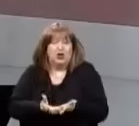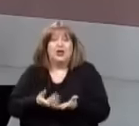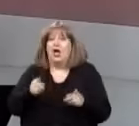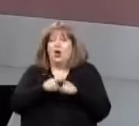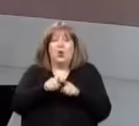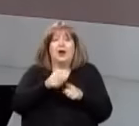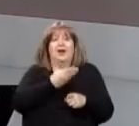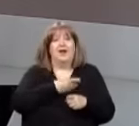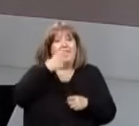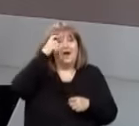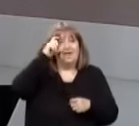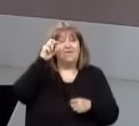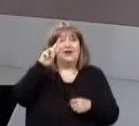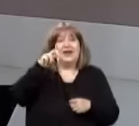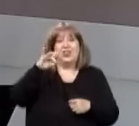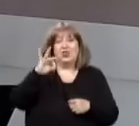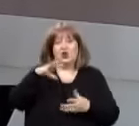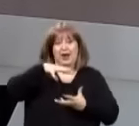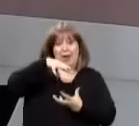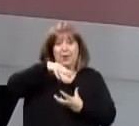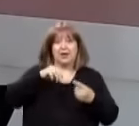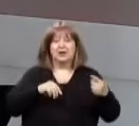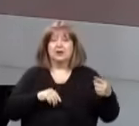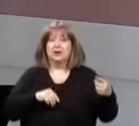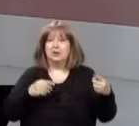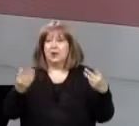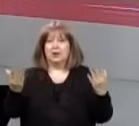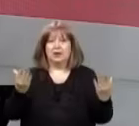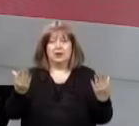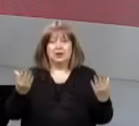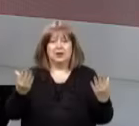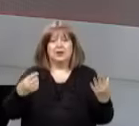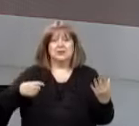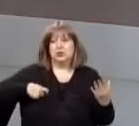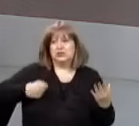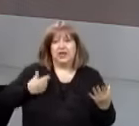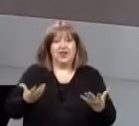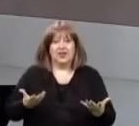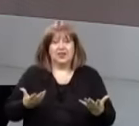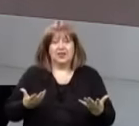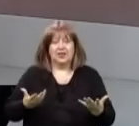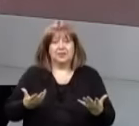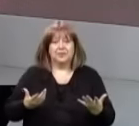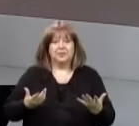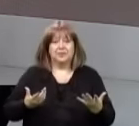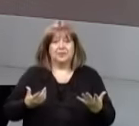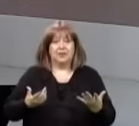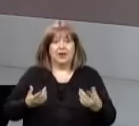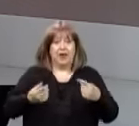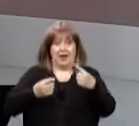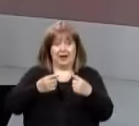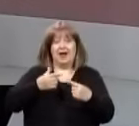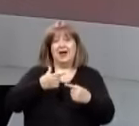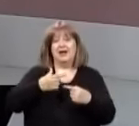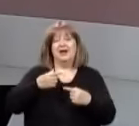Fernando. Comparo los dos casos porque sinceramente como parecidos. Sociedad tenemos que replantearnos tantas cosas. Porque en uno que habían